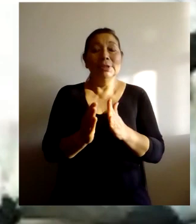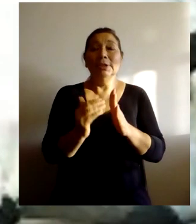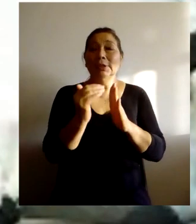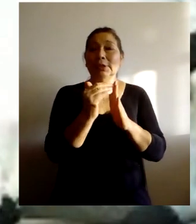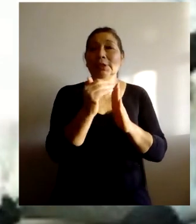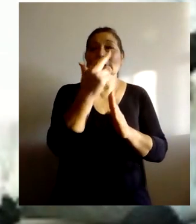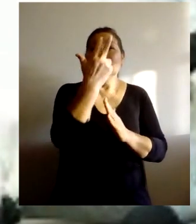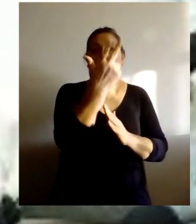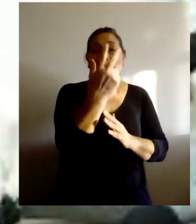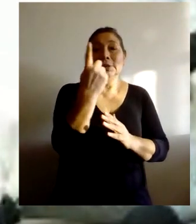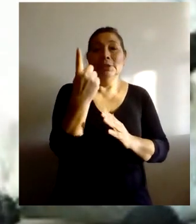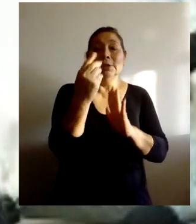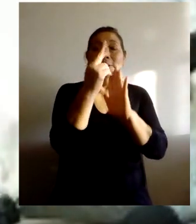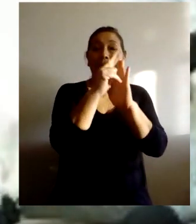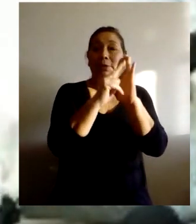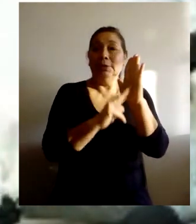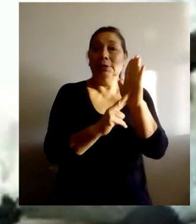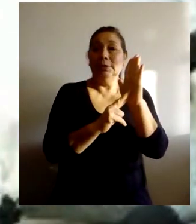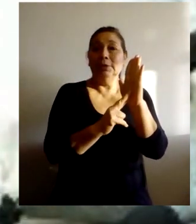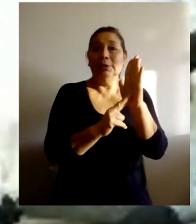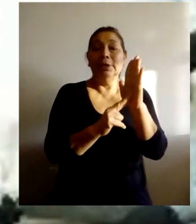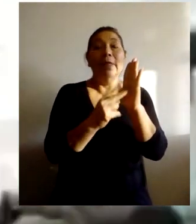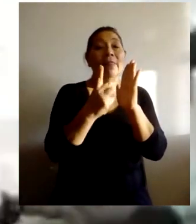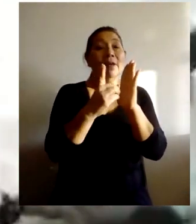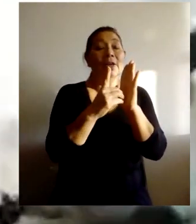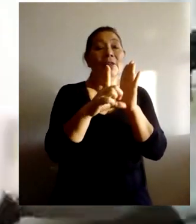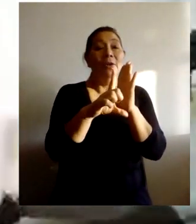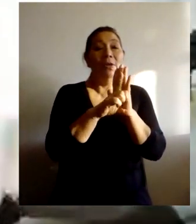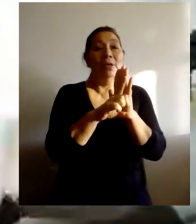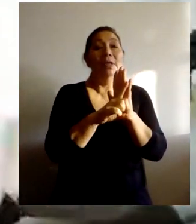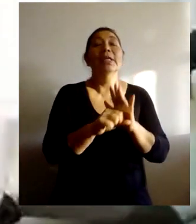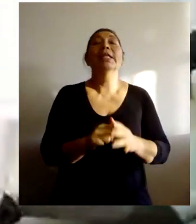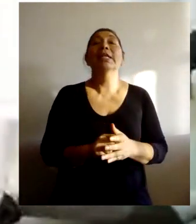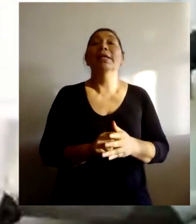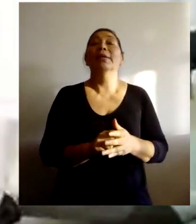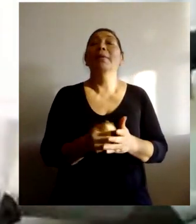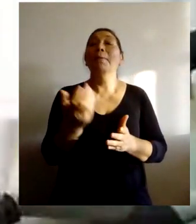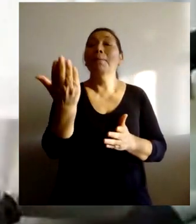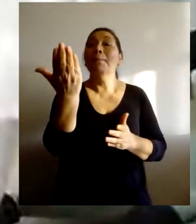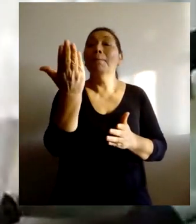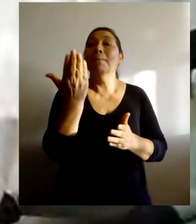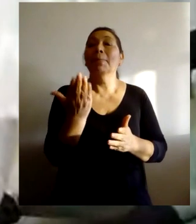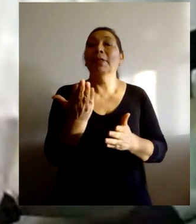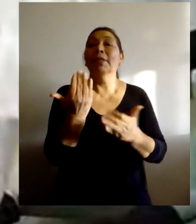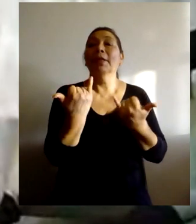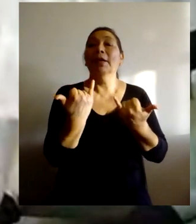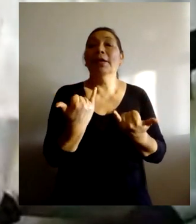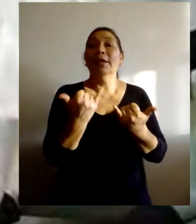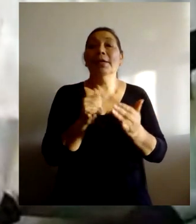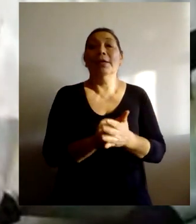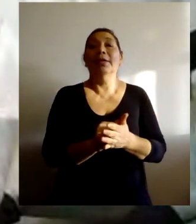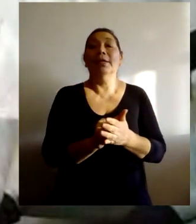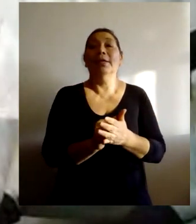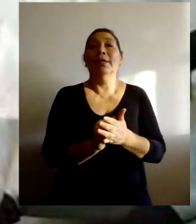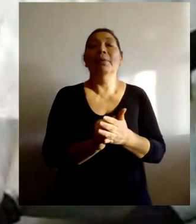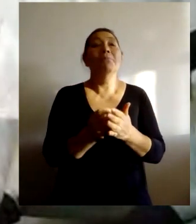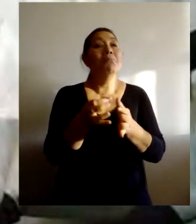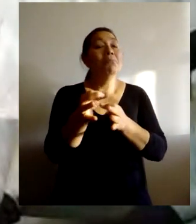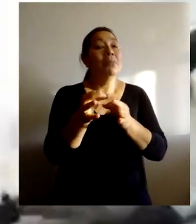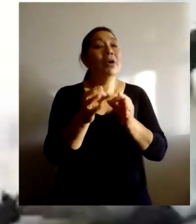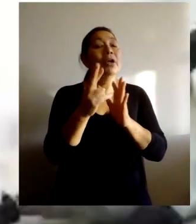estricta del artículo 31 del reglamento del decreto ley 18846, solicitamos que se